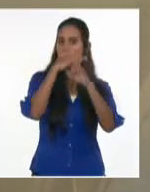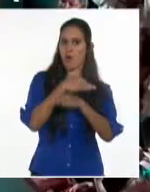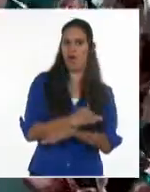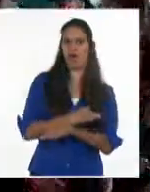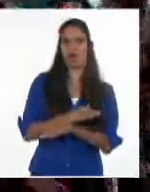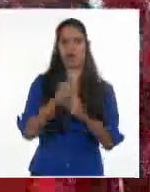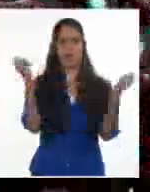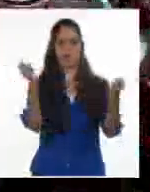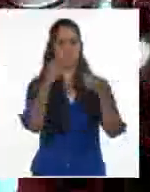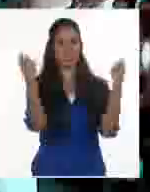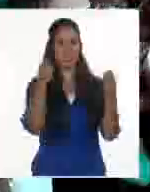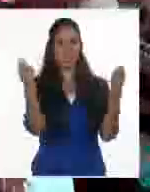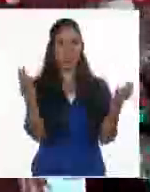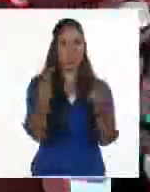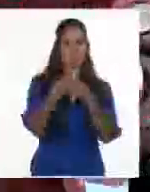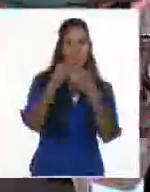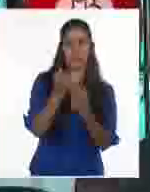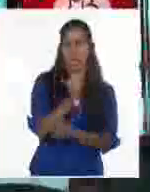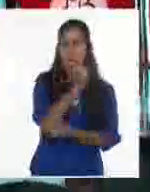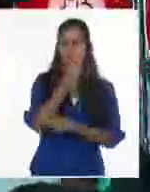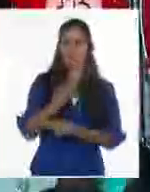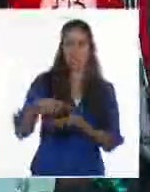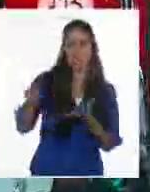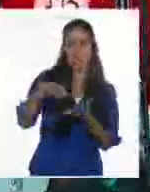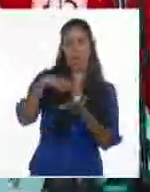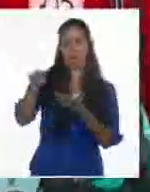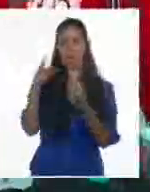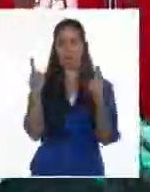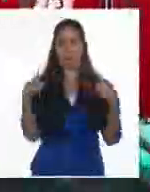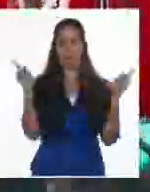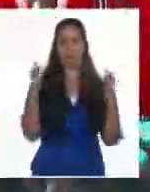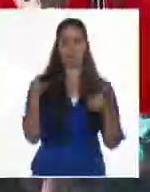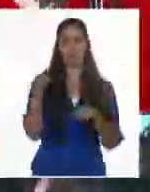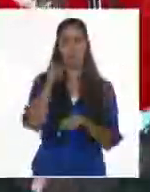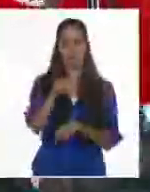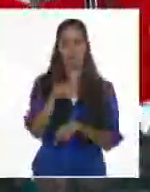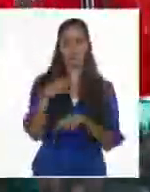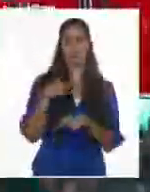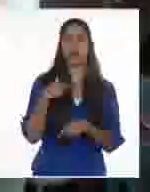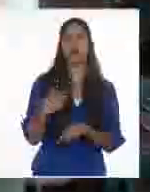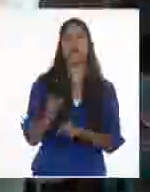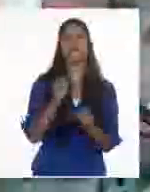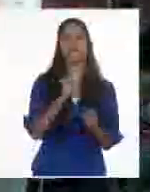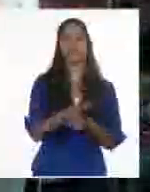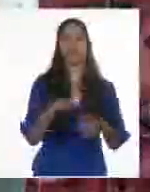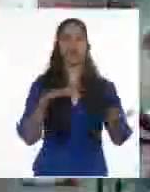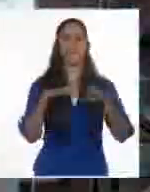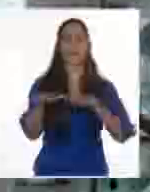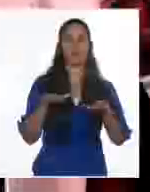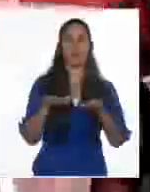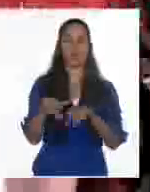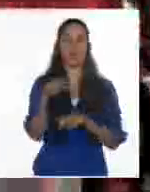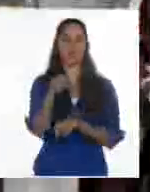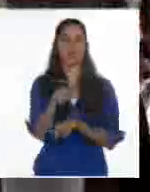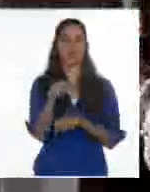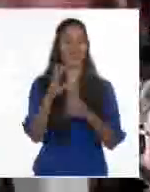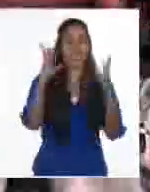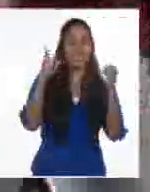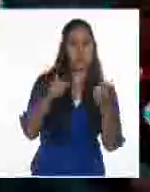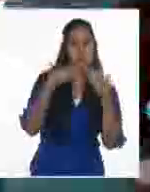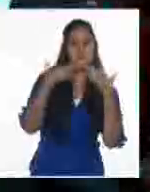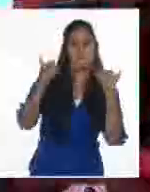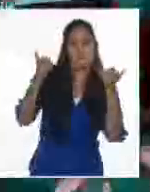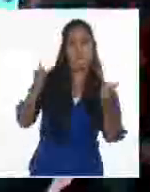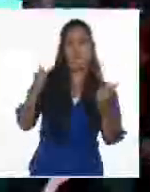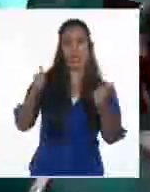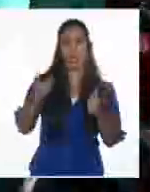características. Entonces, bueno, a partir de ahí me puse en función de eso, y bueno, ha tenido resultados increíbles porque el público